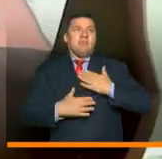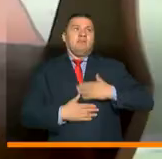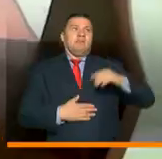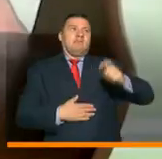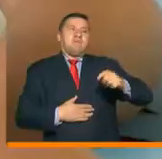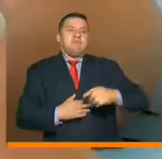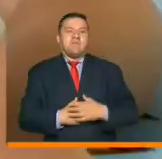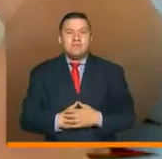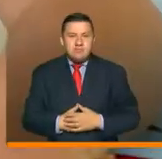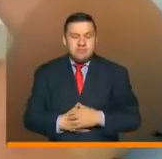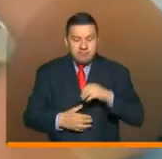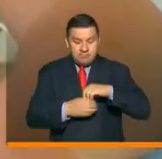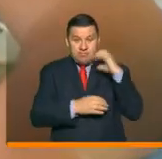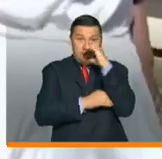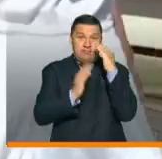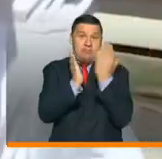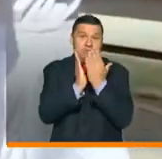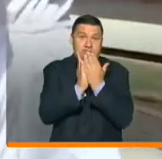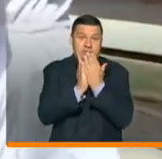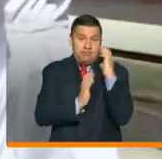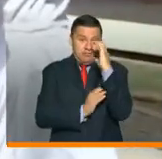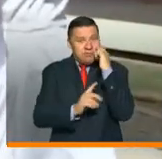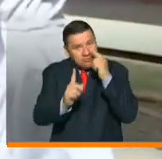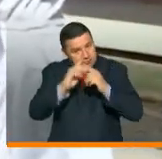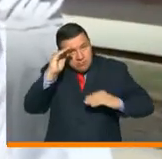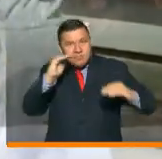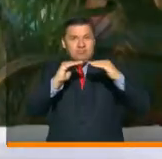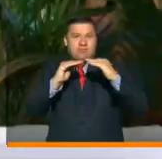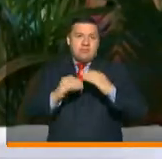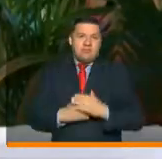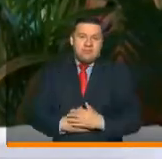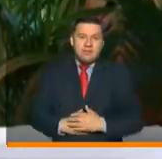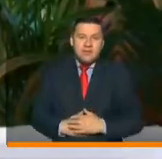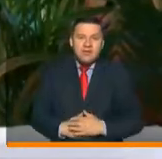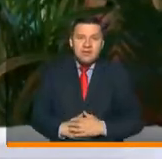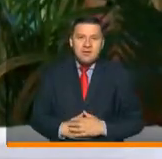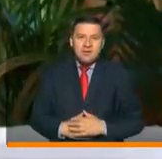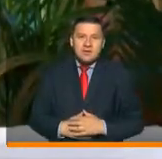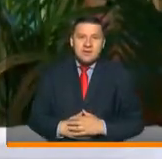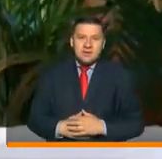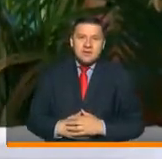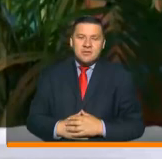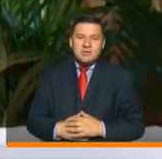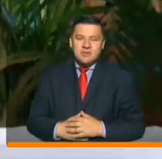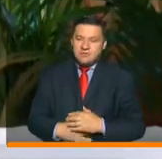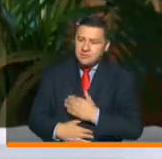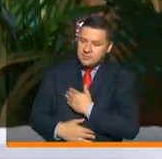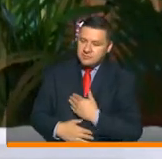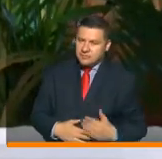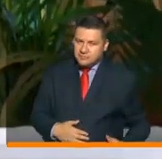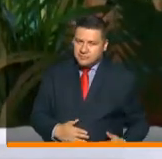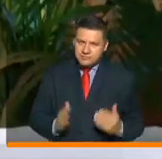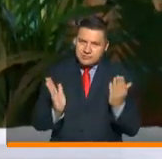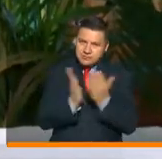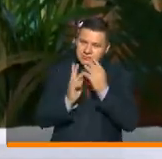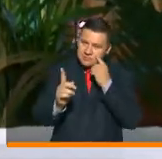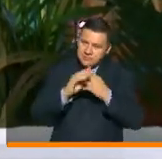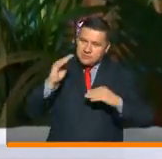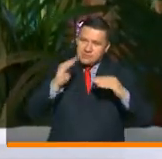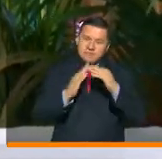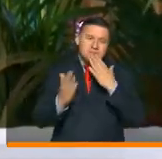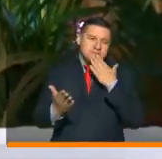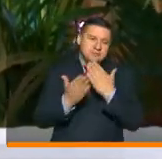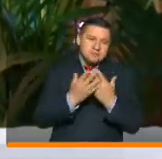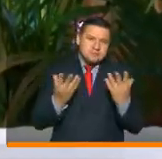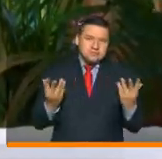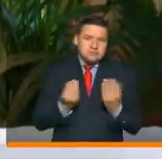tanto necesitan. En Colombia la educación es equidad. Presidente, y Educación es Equidad, un